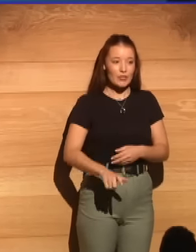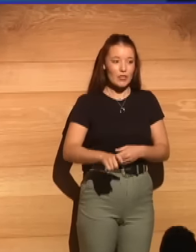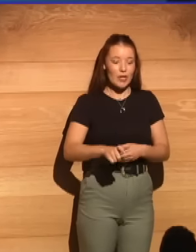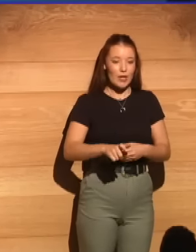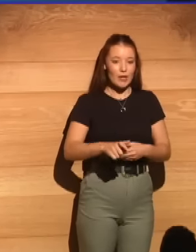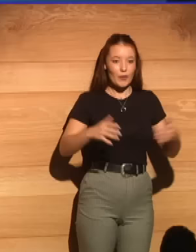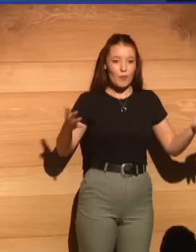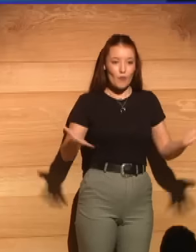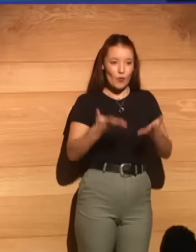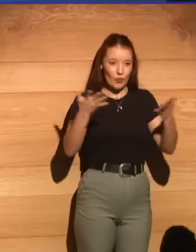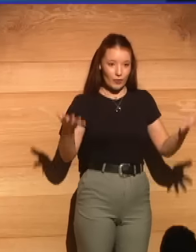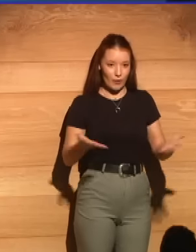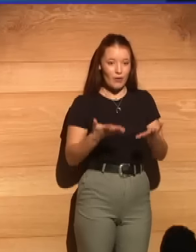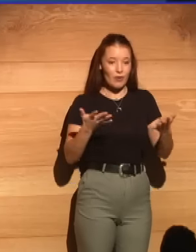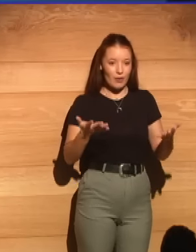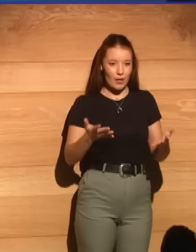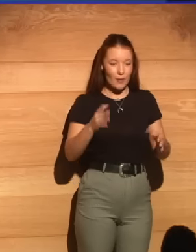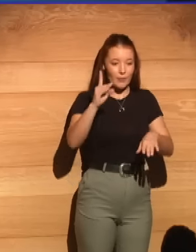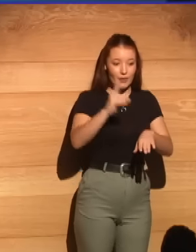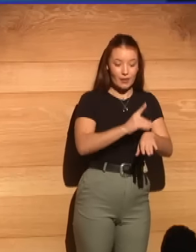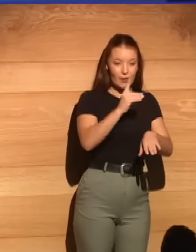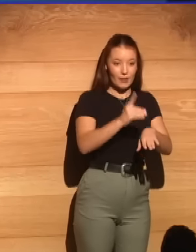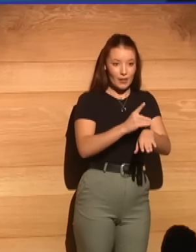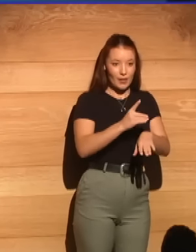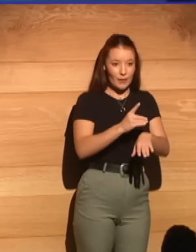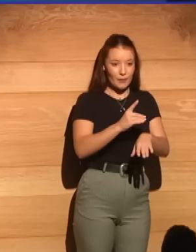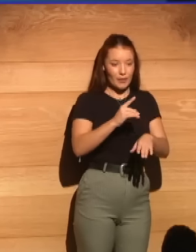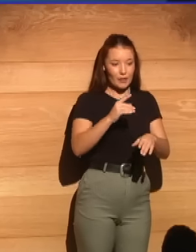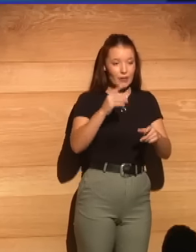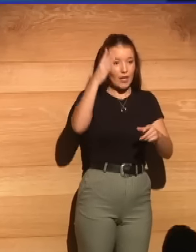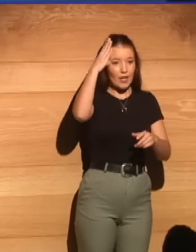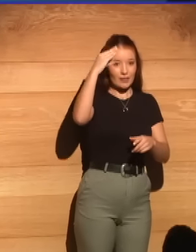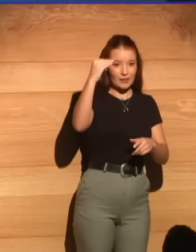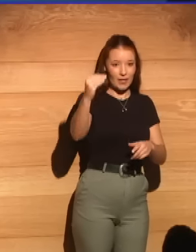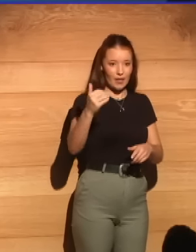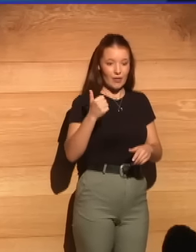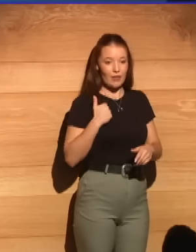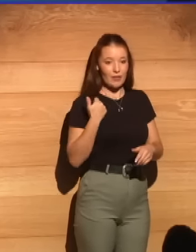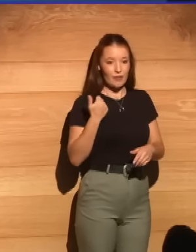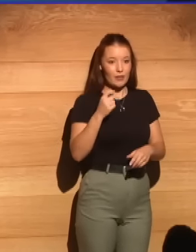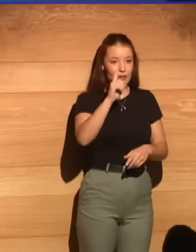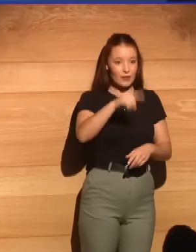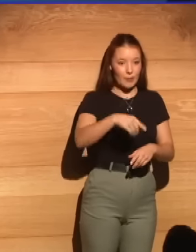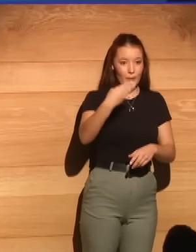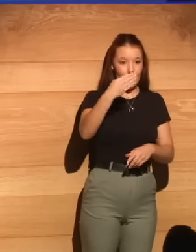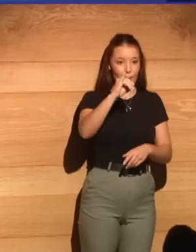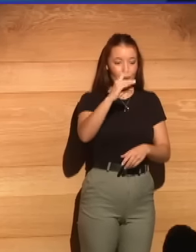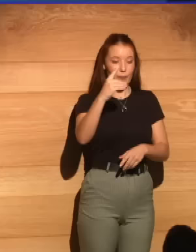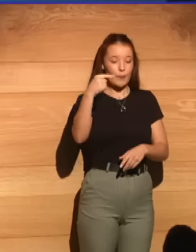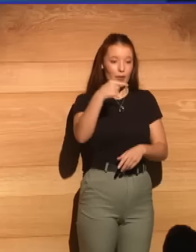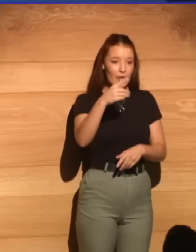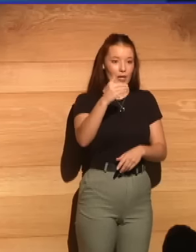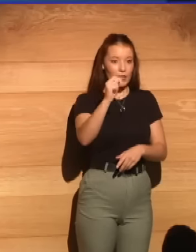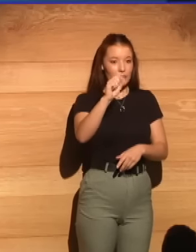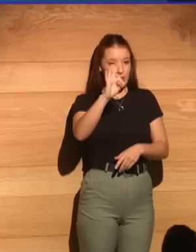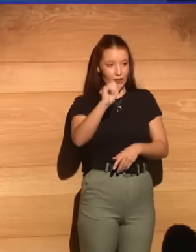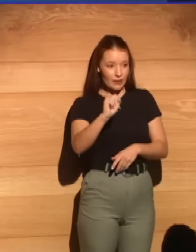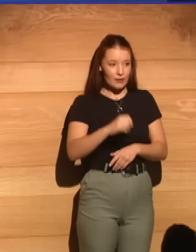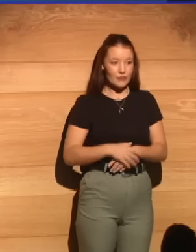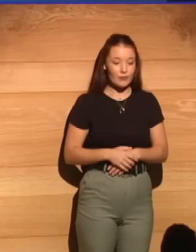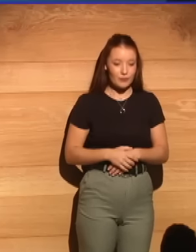España en digitalización, en inteligencia artificial y en Big Data, que hoy es la secretaria de Estado